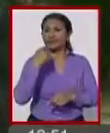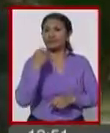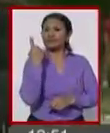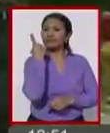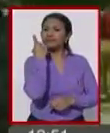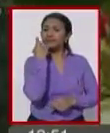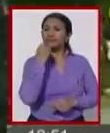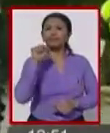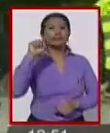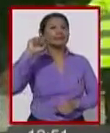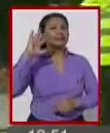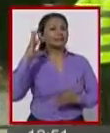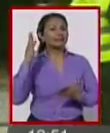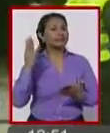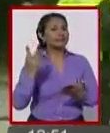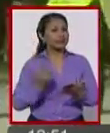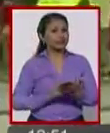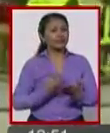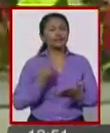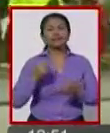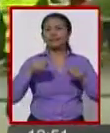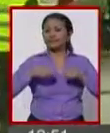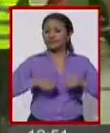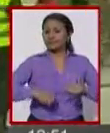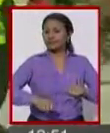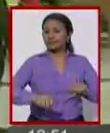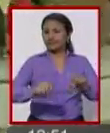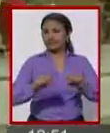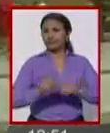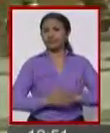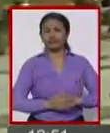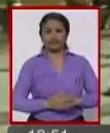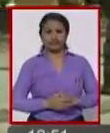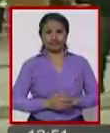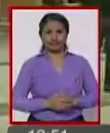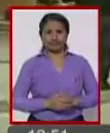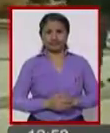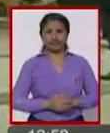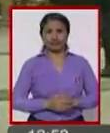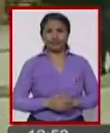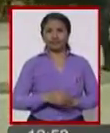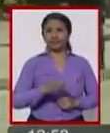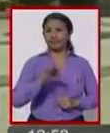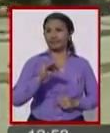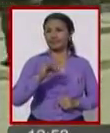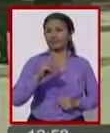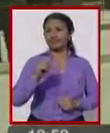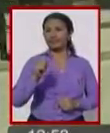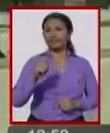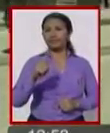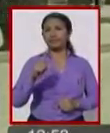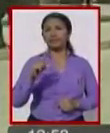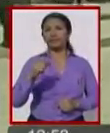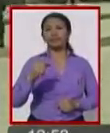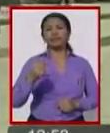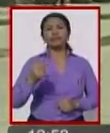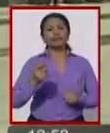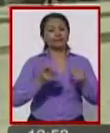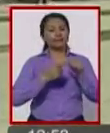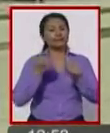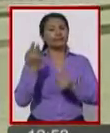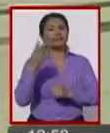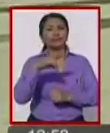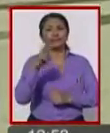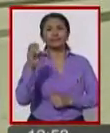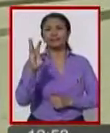decía hace un momento, es la quinta vez que un supermercado o un centro comercial, mejor dicho, de esta línea se incendia, el primero en el año